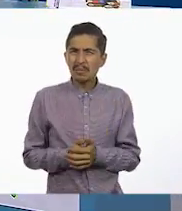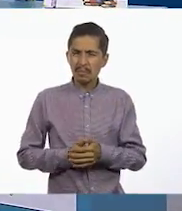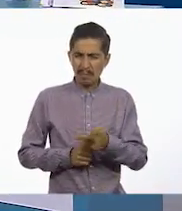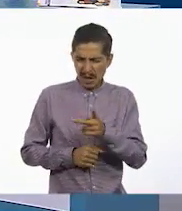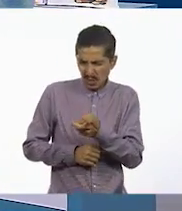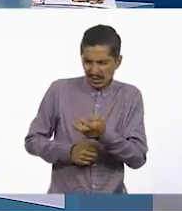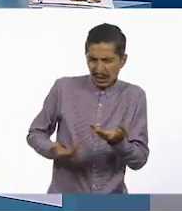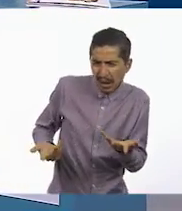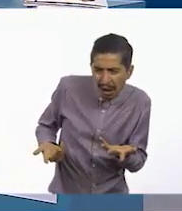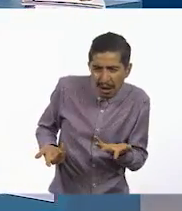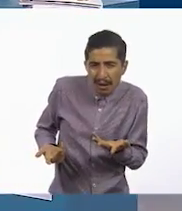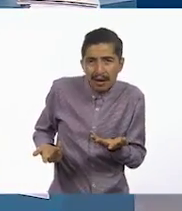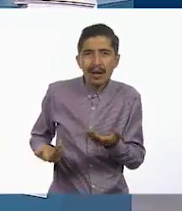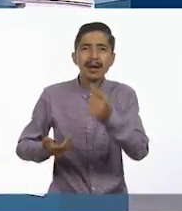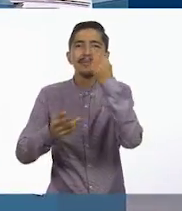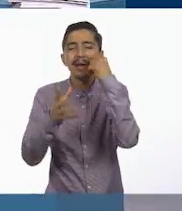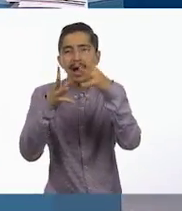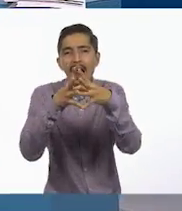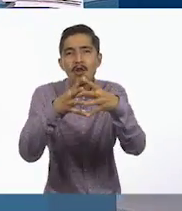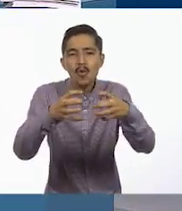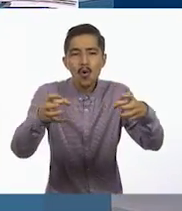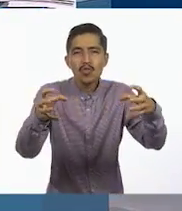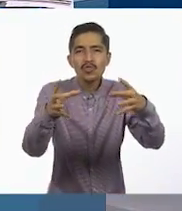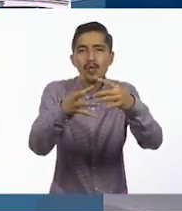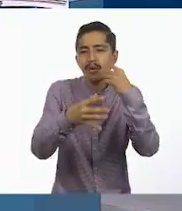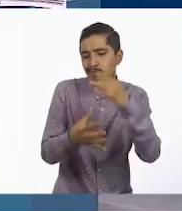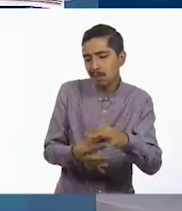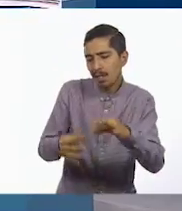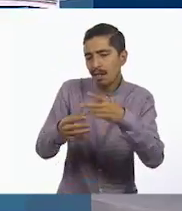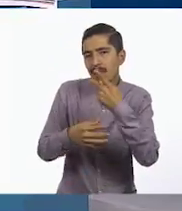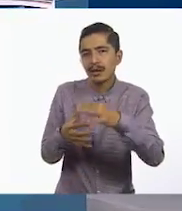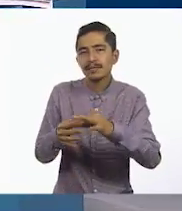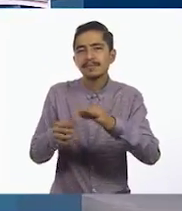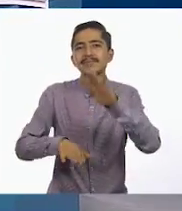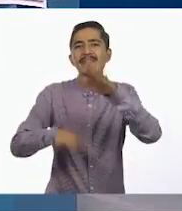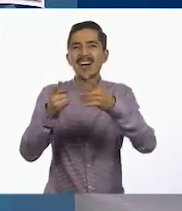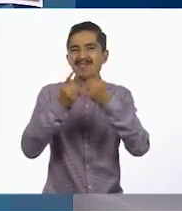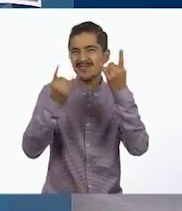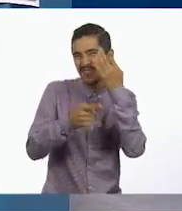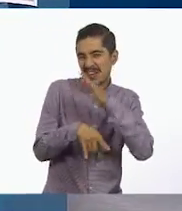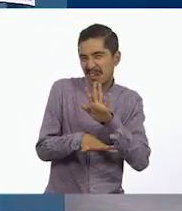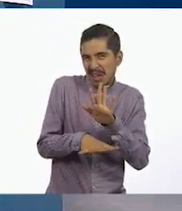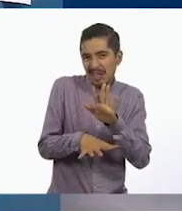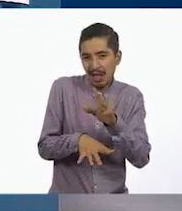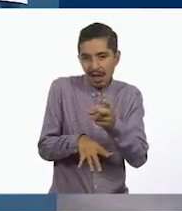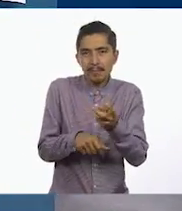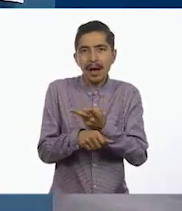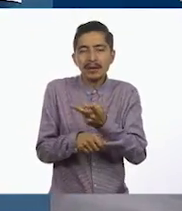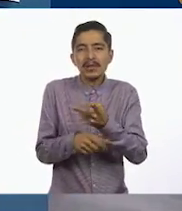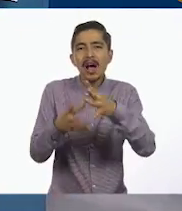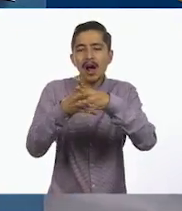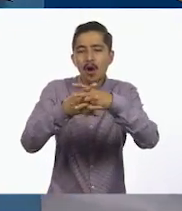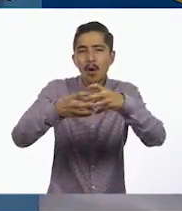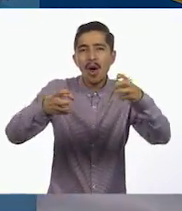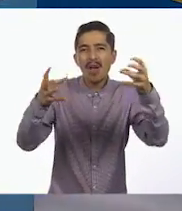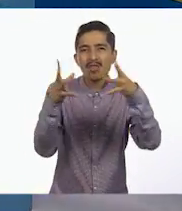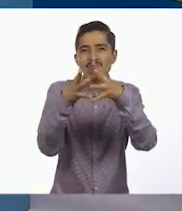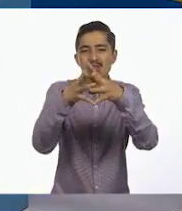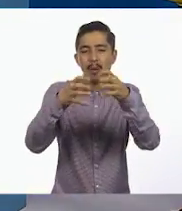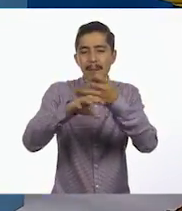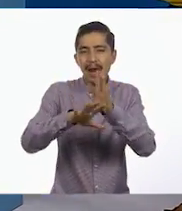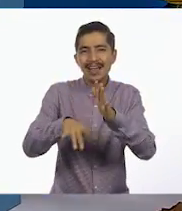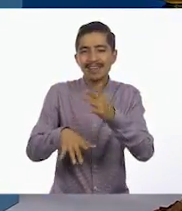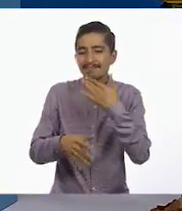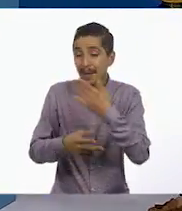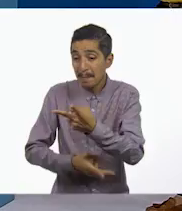Y entonces el algodón le habló, porque a veces sucede en las leyendas algo fantástico como esto. El algodón le dijo: